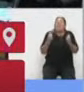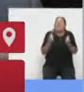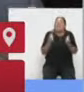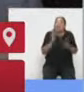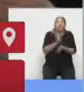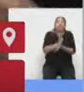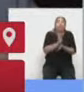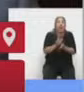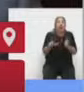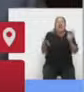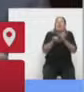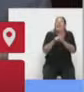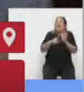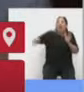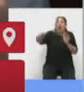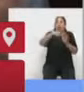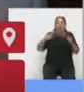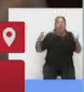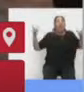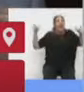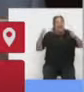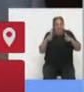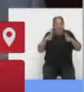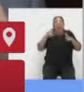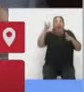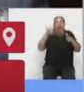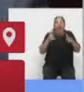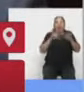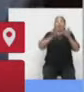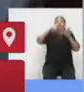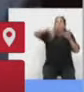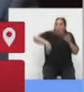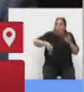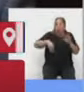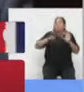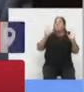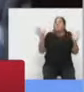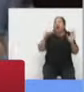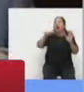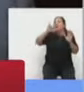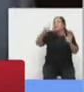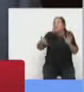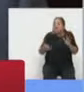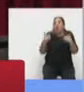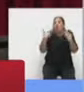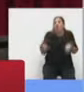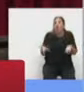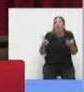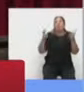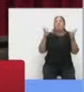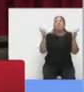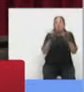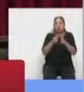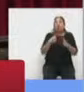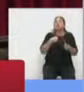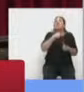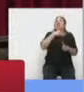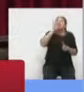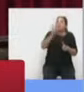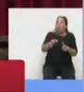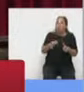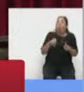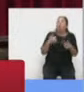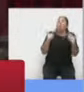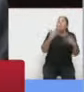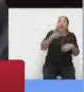Claudio, un placer. Que no tenemos la guerra. Sí, tal cual, algo que no tenemos. Gracias, Claudio, un placer como siempre. Muchísimas gracias